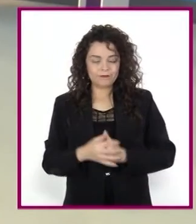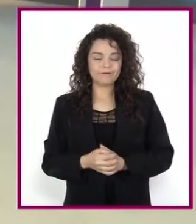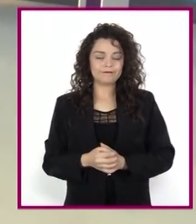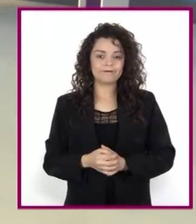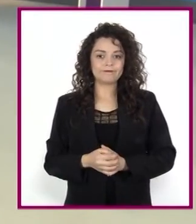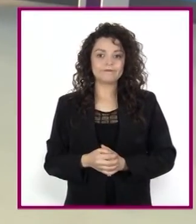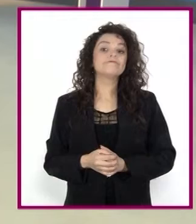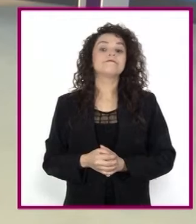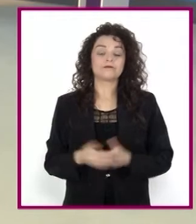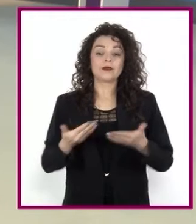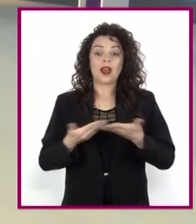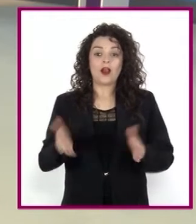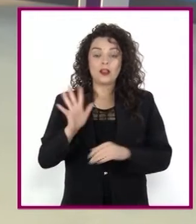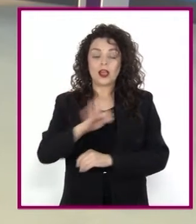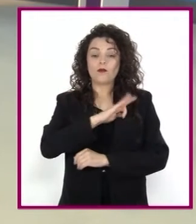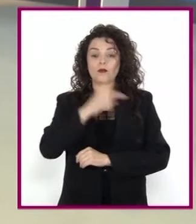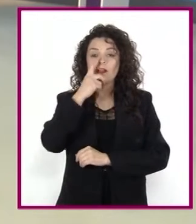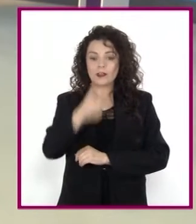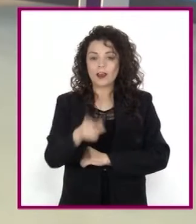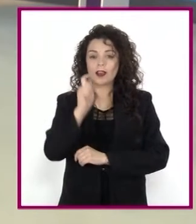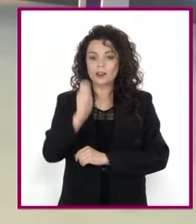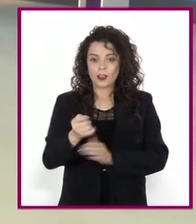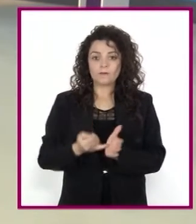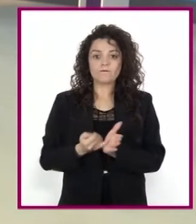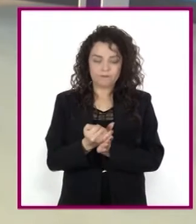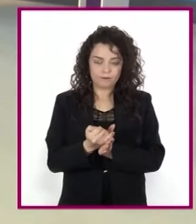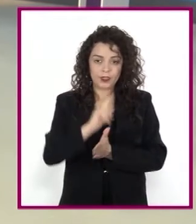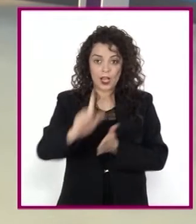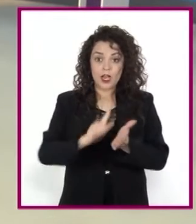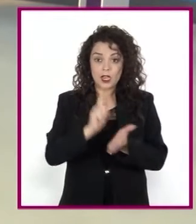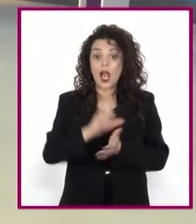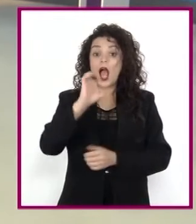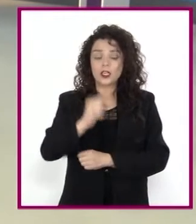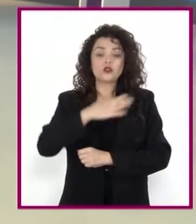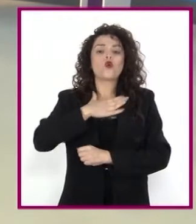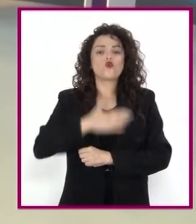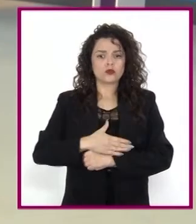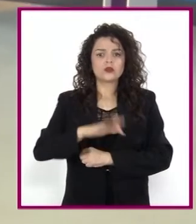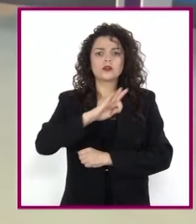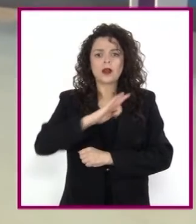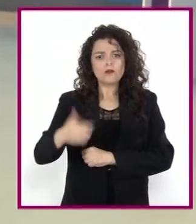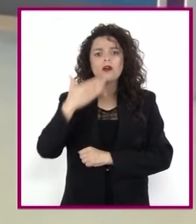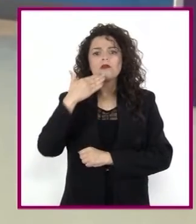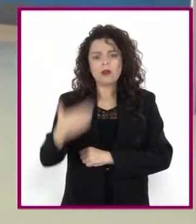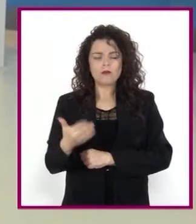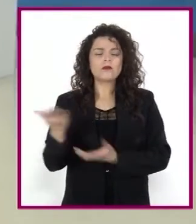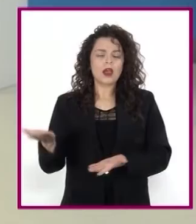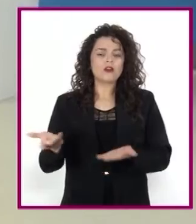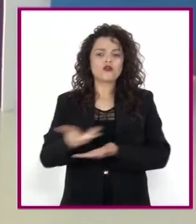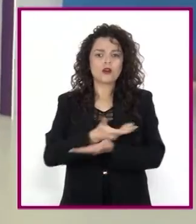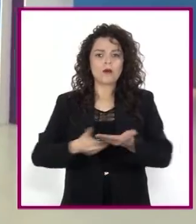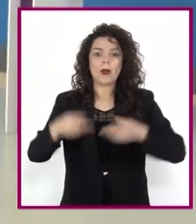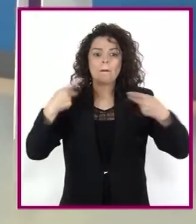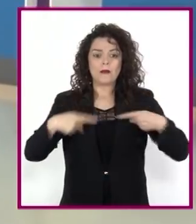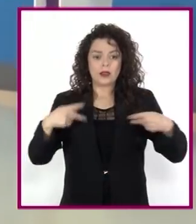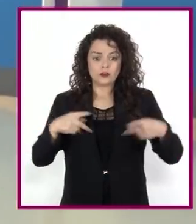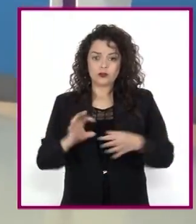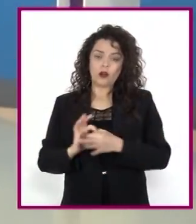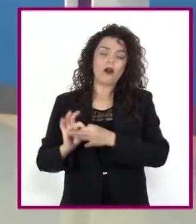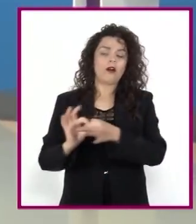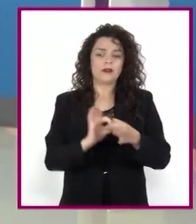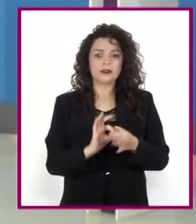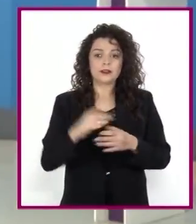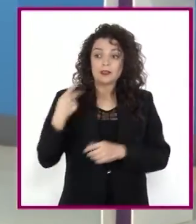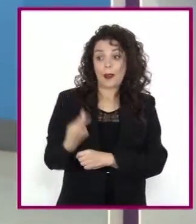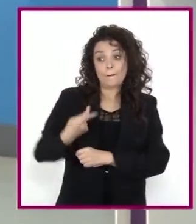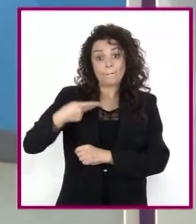Entonces, podemos afirmar que las leyes son justas y permiten una sana convivencia entre los seres humanos. Sin